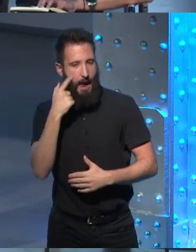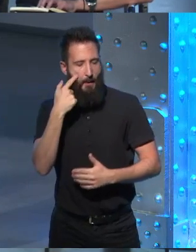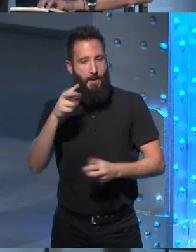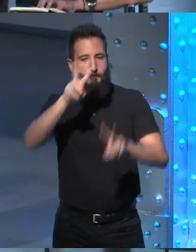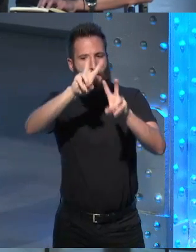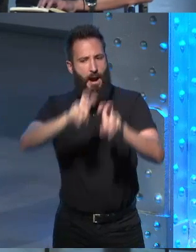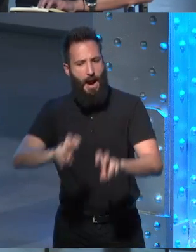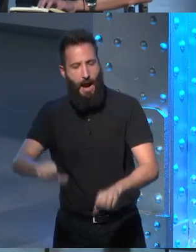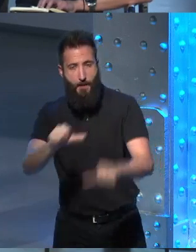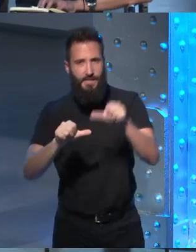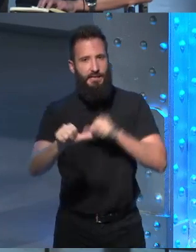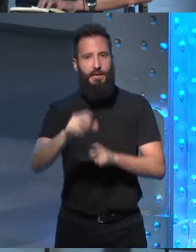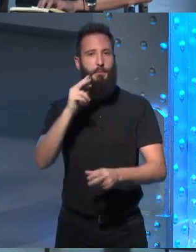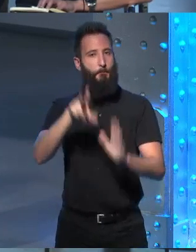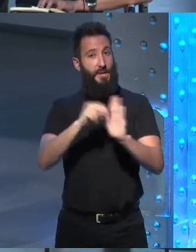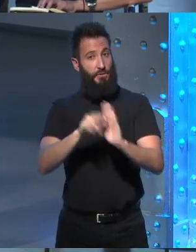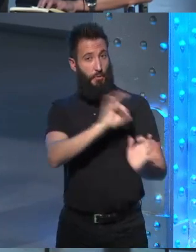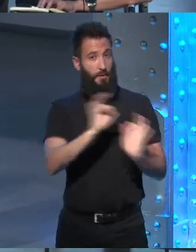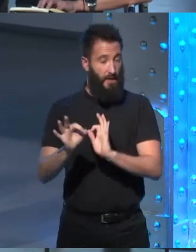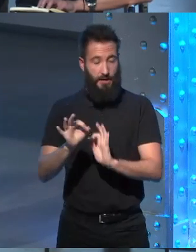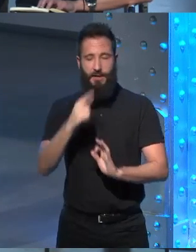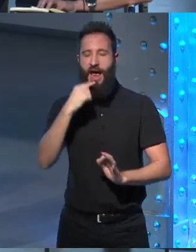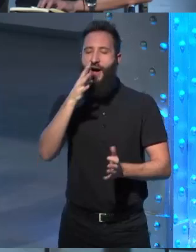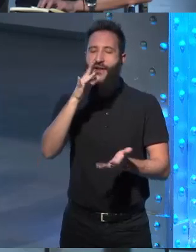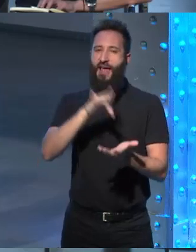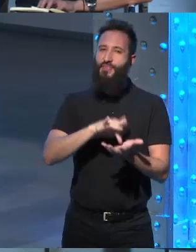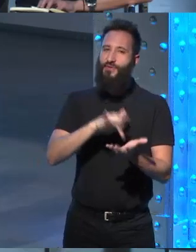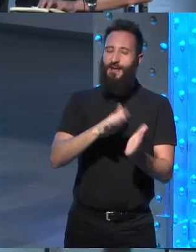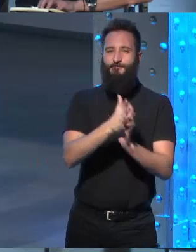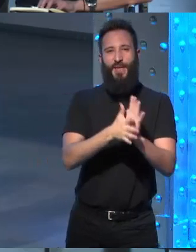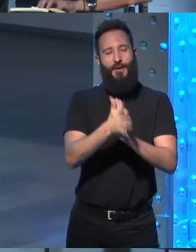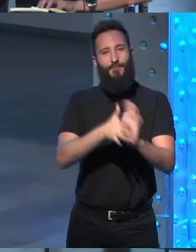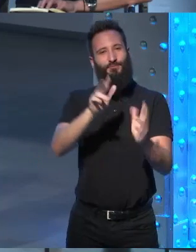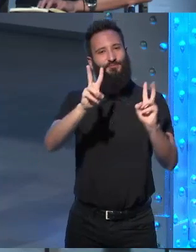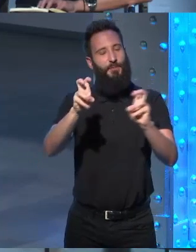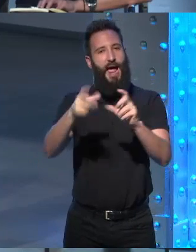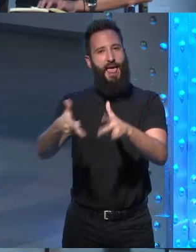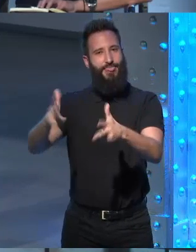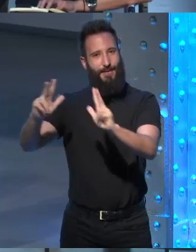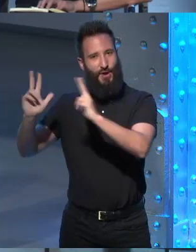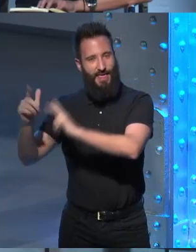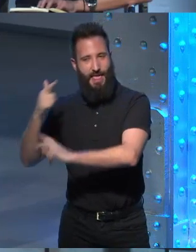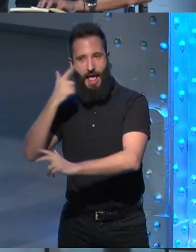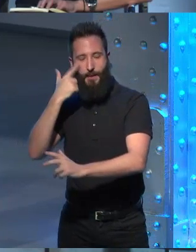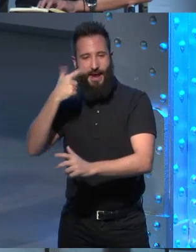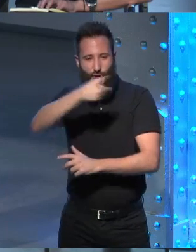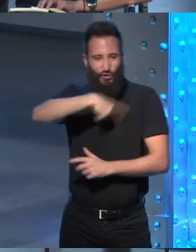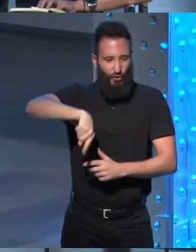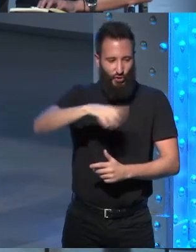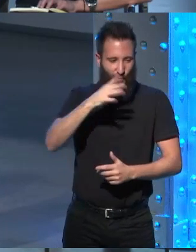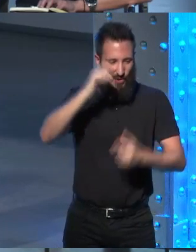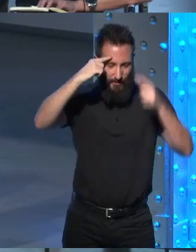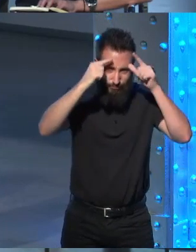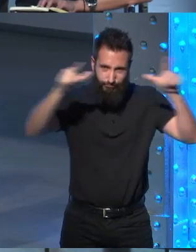¿no? Sí, en este caso, por ejemplo, con los temas de la democracia, teníamos un poco la intuición de bueno, qué tipo de esquizofrenia tenemos en los